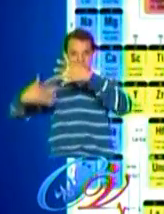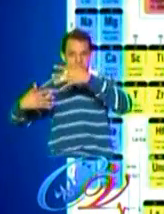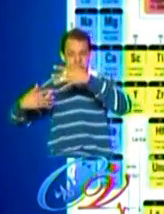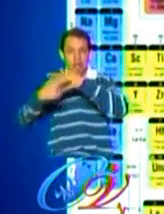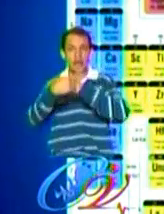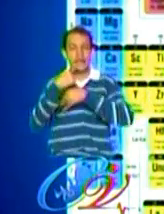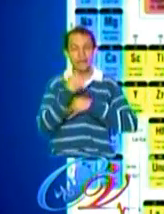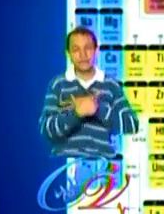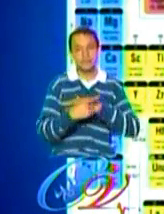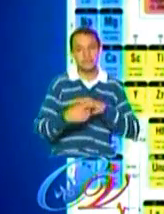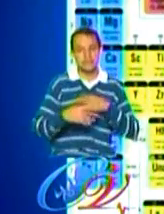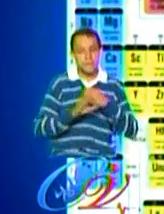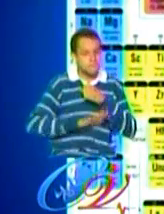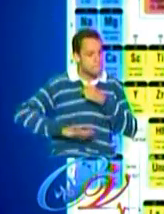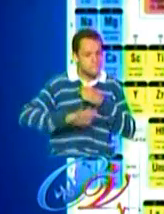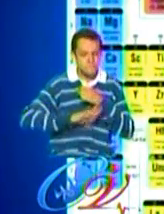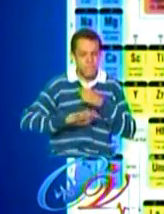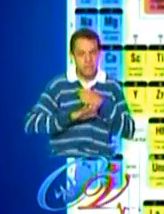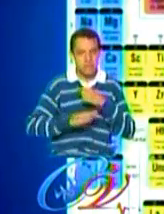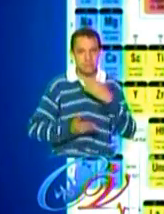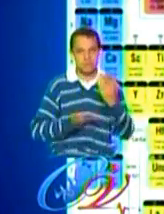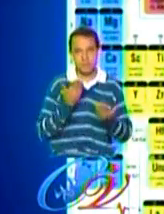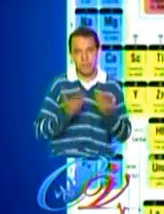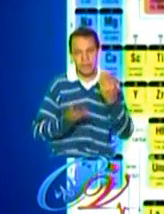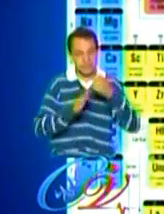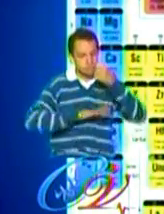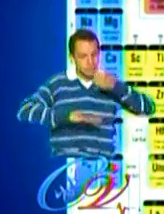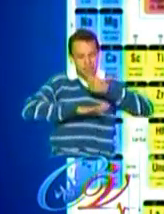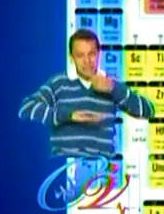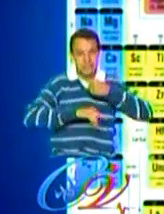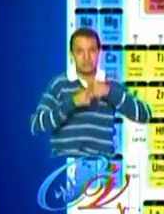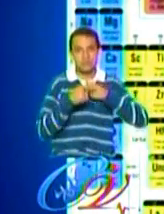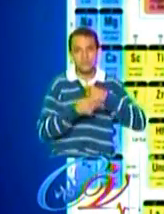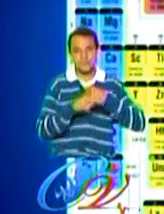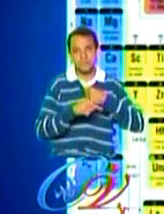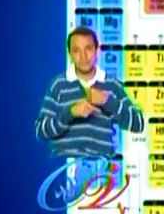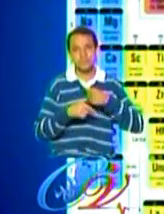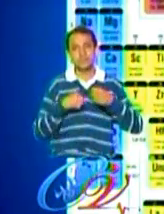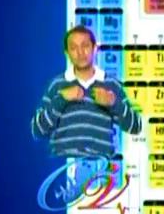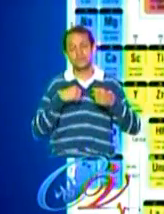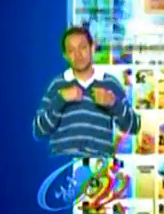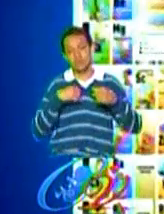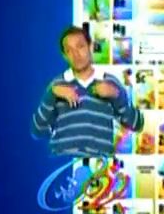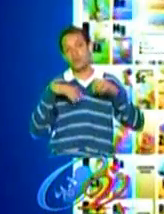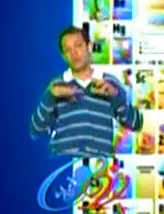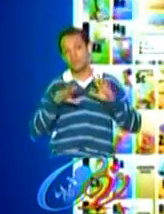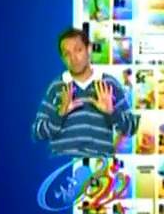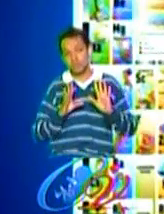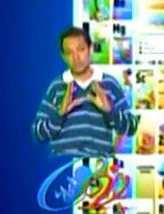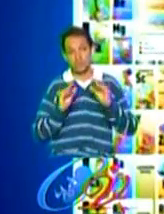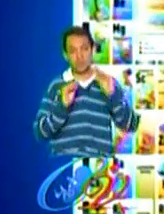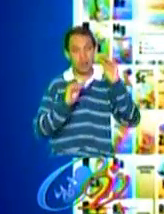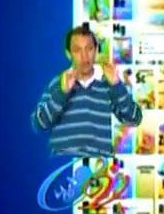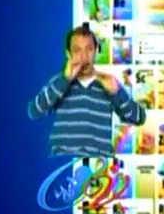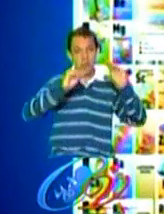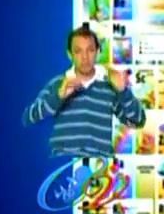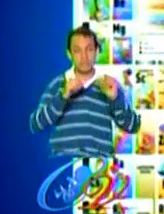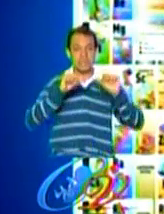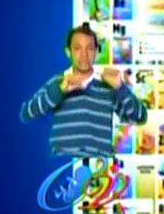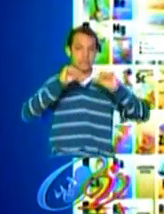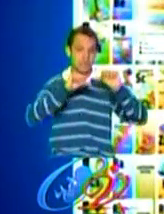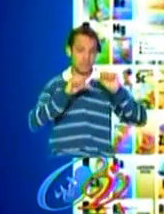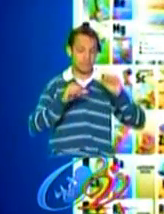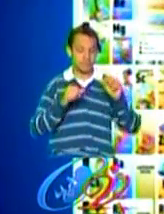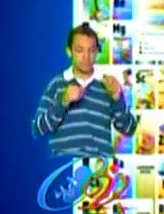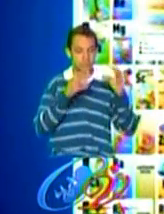básicamente el balance de todos estos elementos es lo que hace que uno tenga un buen funcionamiento,